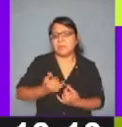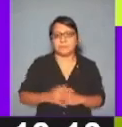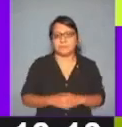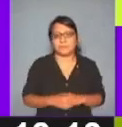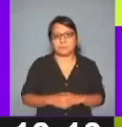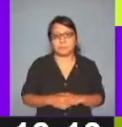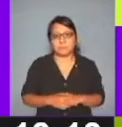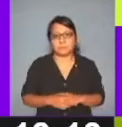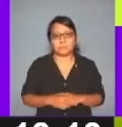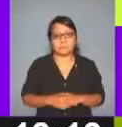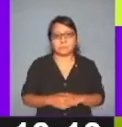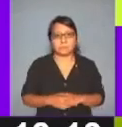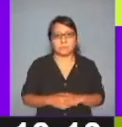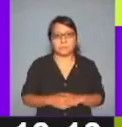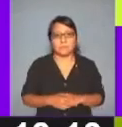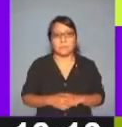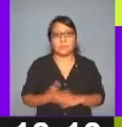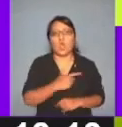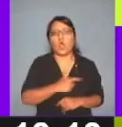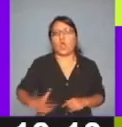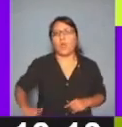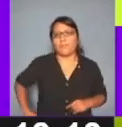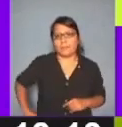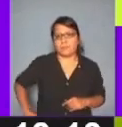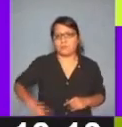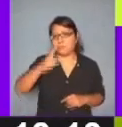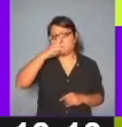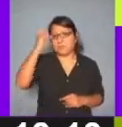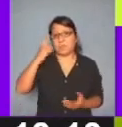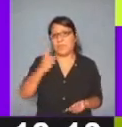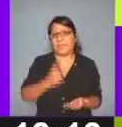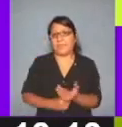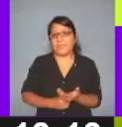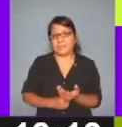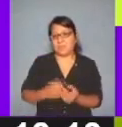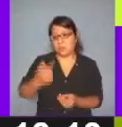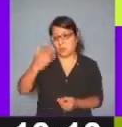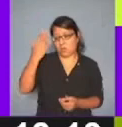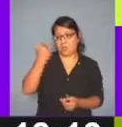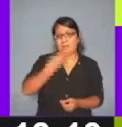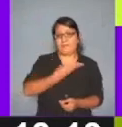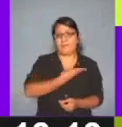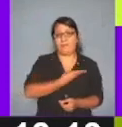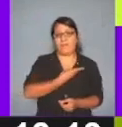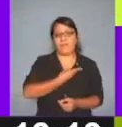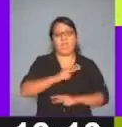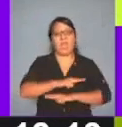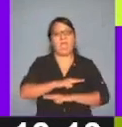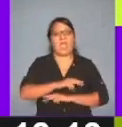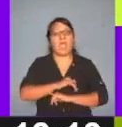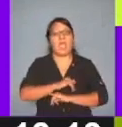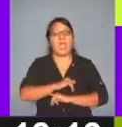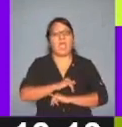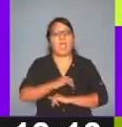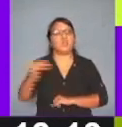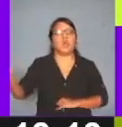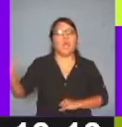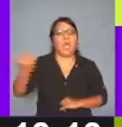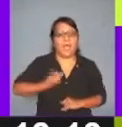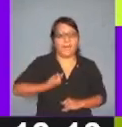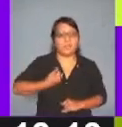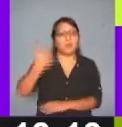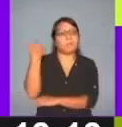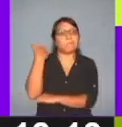medida que tomó el gobierno Nacional de en febrero comunicarnos mediante un parte de